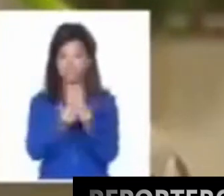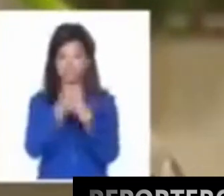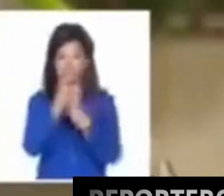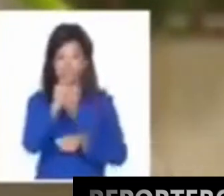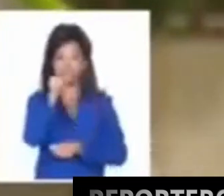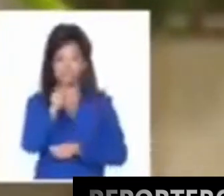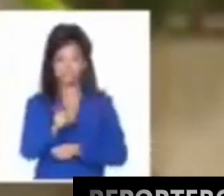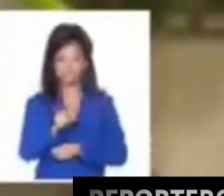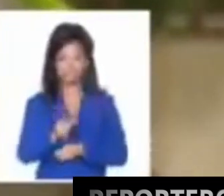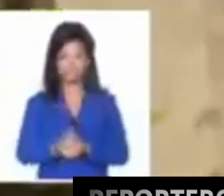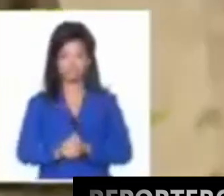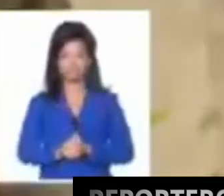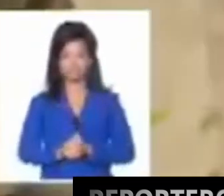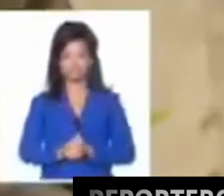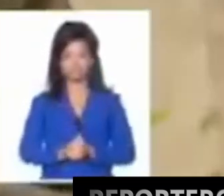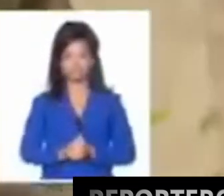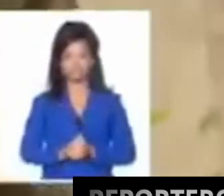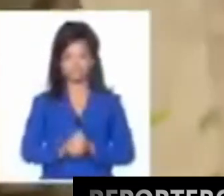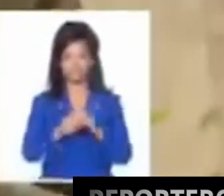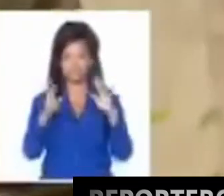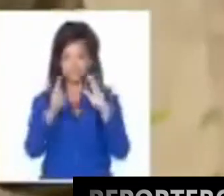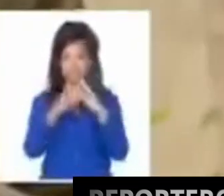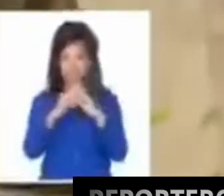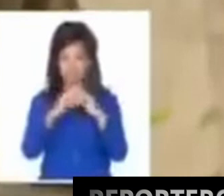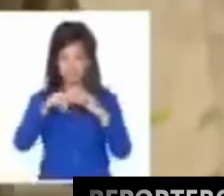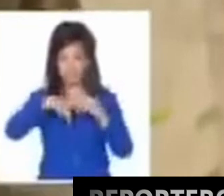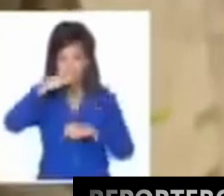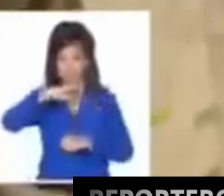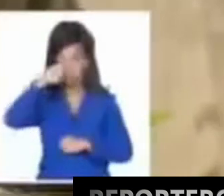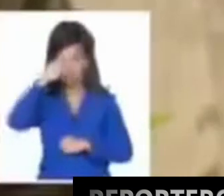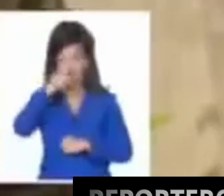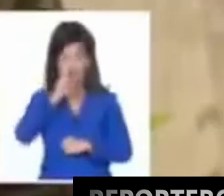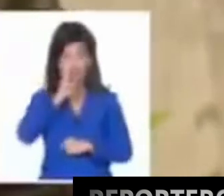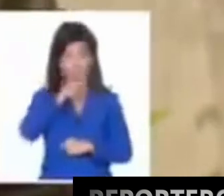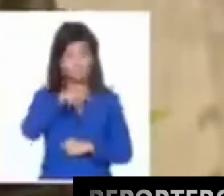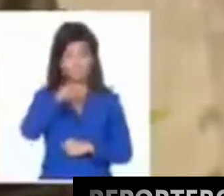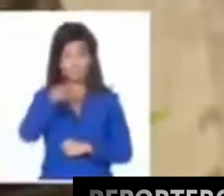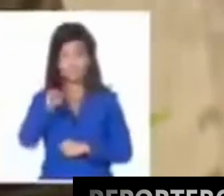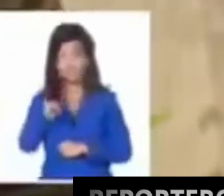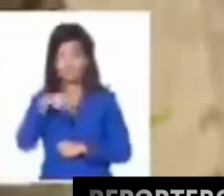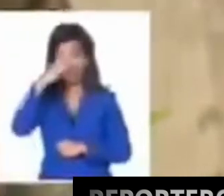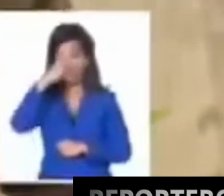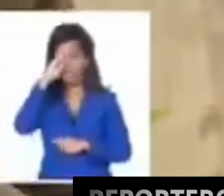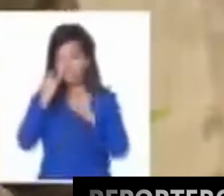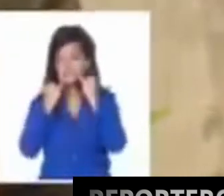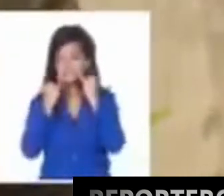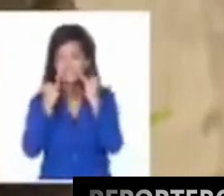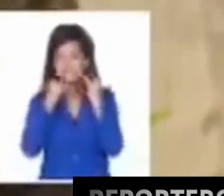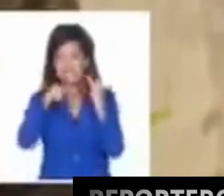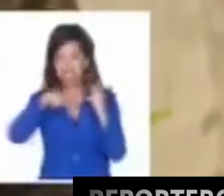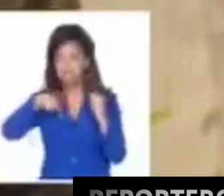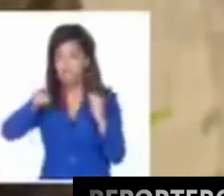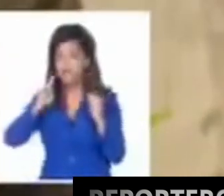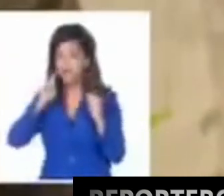igualmente residentes en el país, que son los que buscan a los cubanos, a las personas, a los nacionales interesados en alistarse e